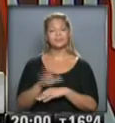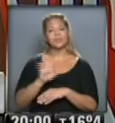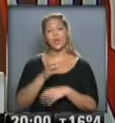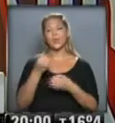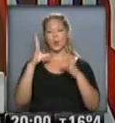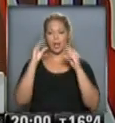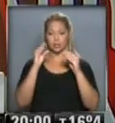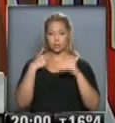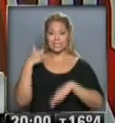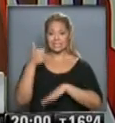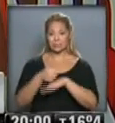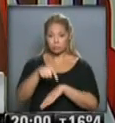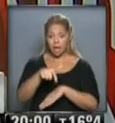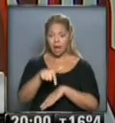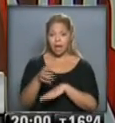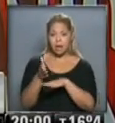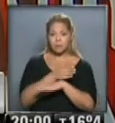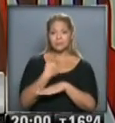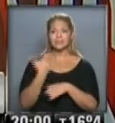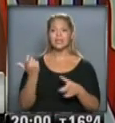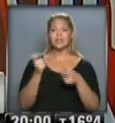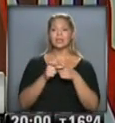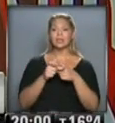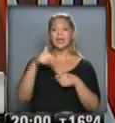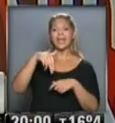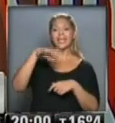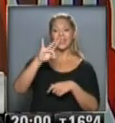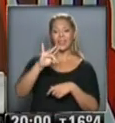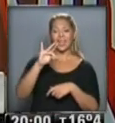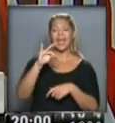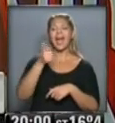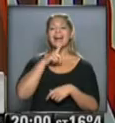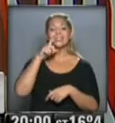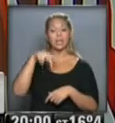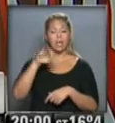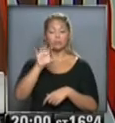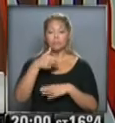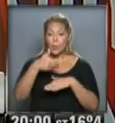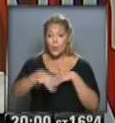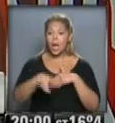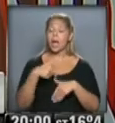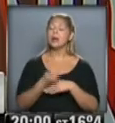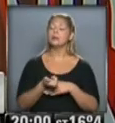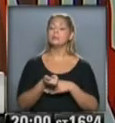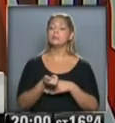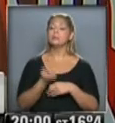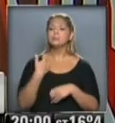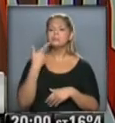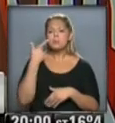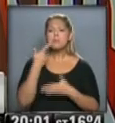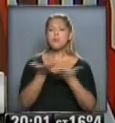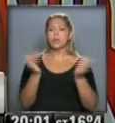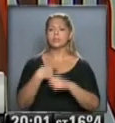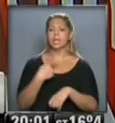buenas noches, aquí estamos en la previa en el hall del ND Ateneo, donde en instantes nada más se va a